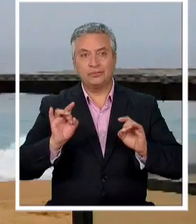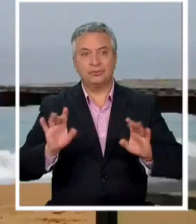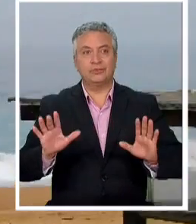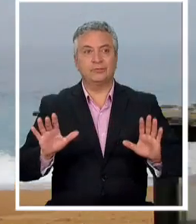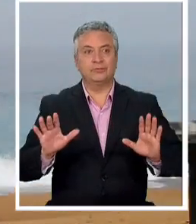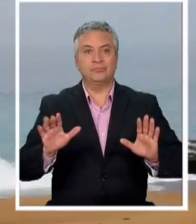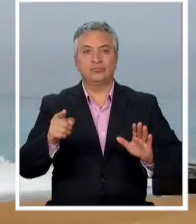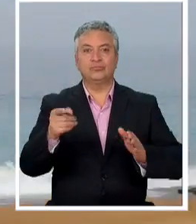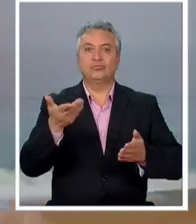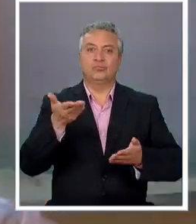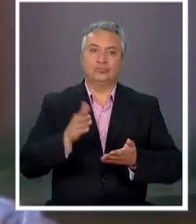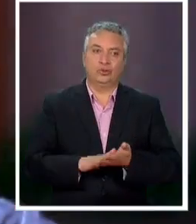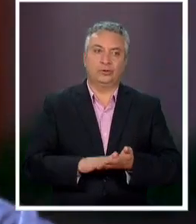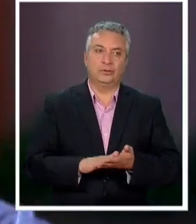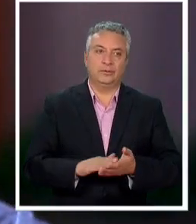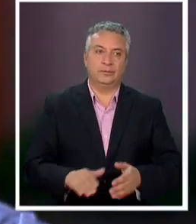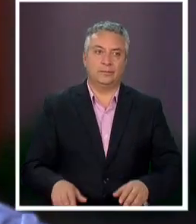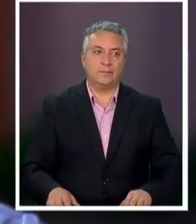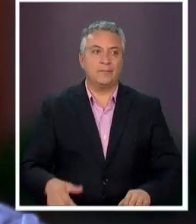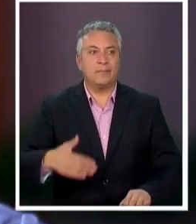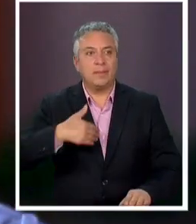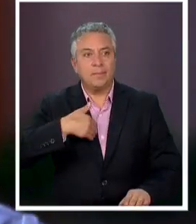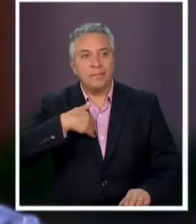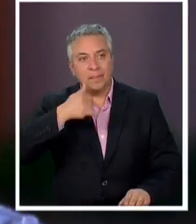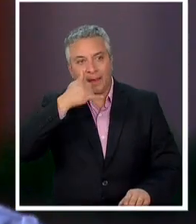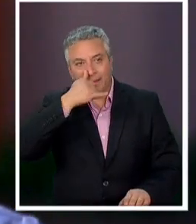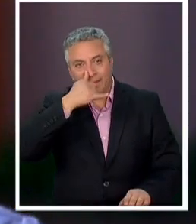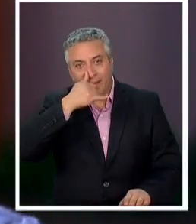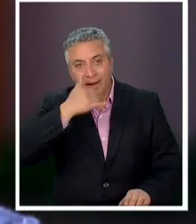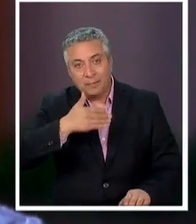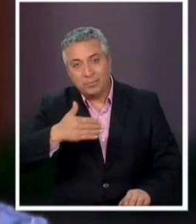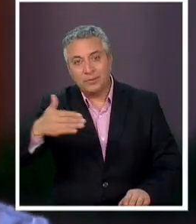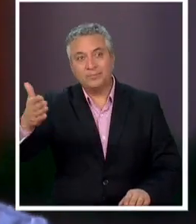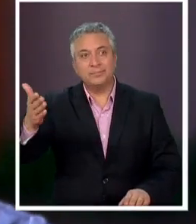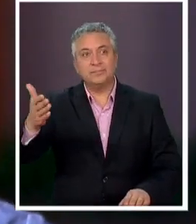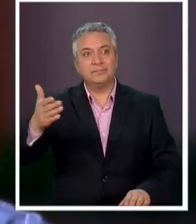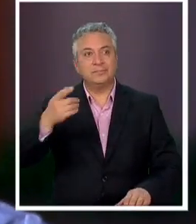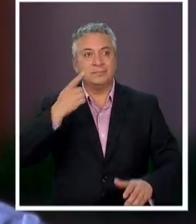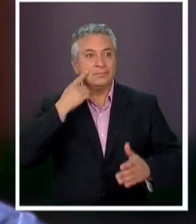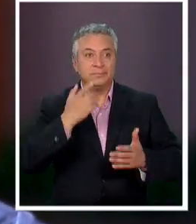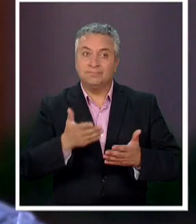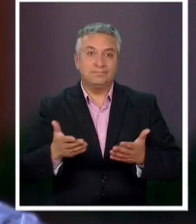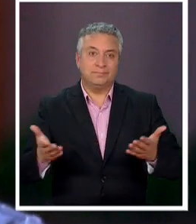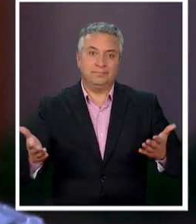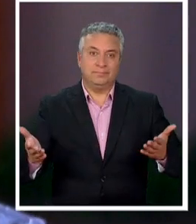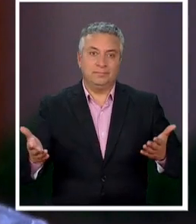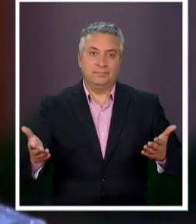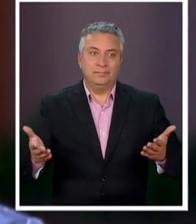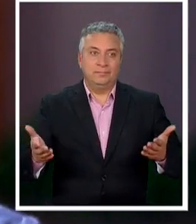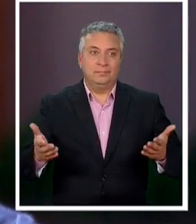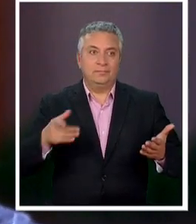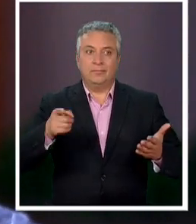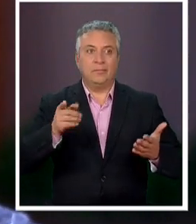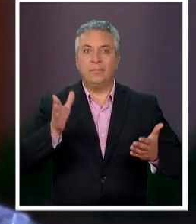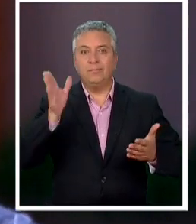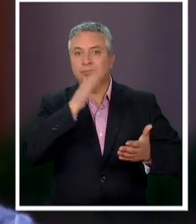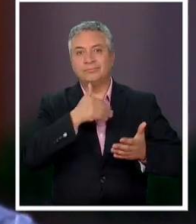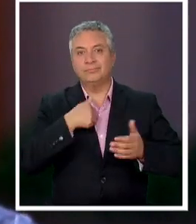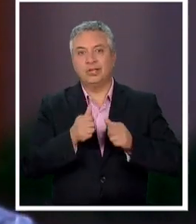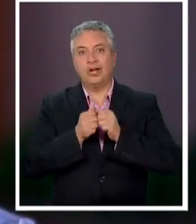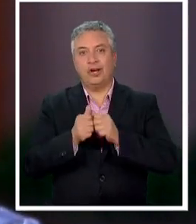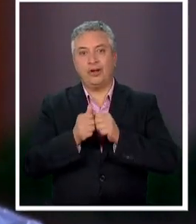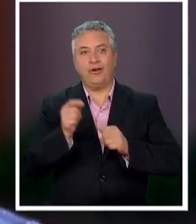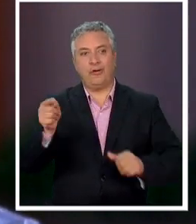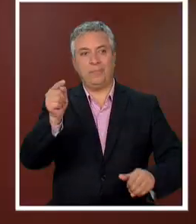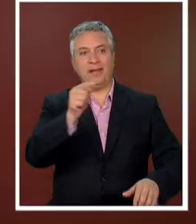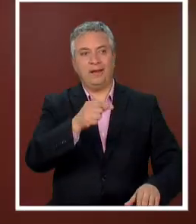llegó la muerte. A mí el tiempo yo no lo doy. Lo único que no está mi compañero,